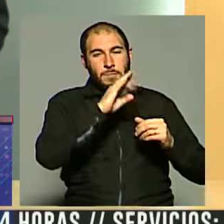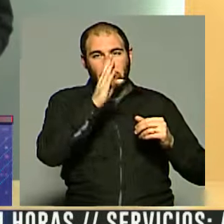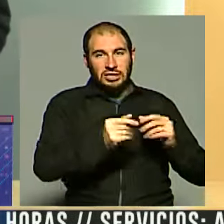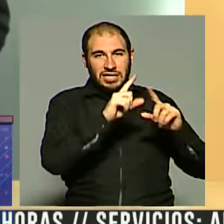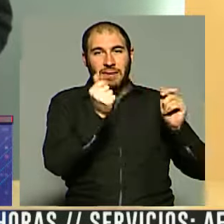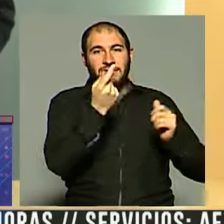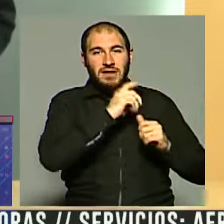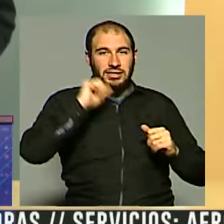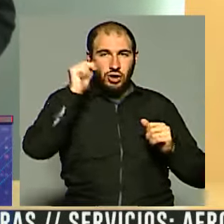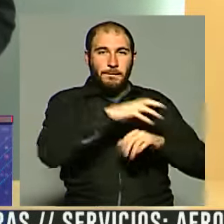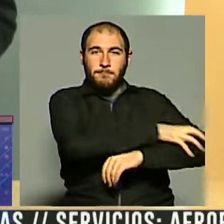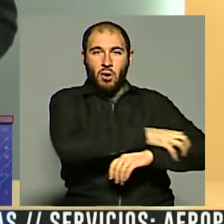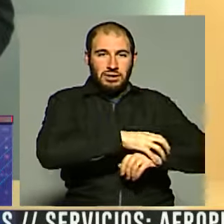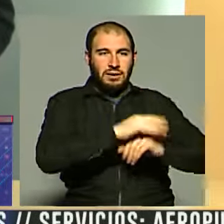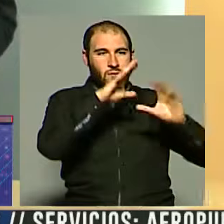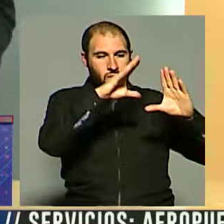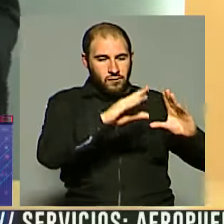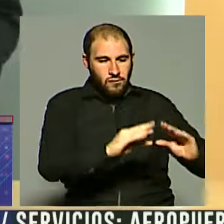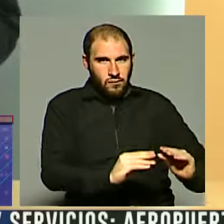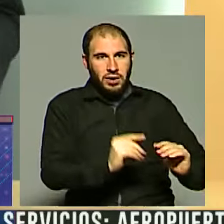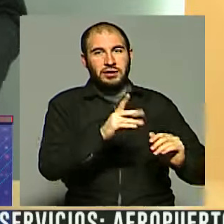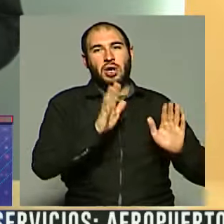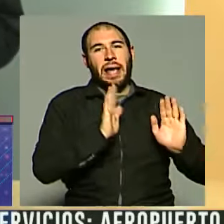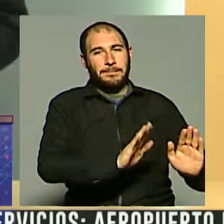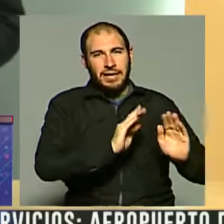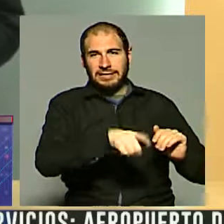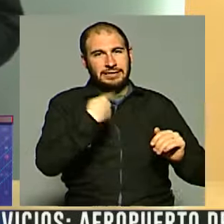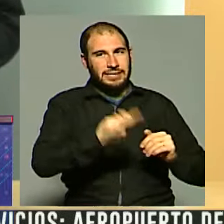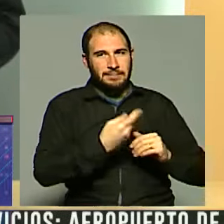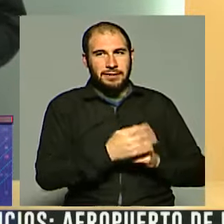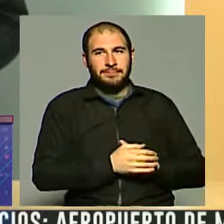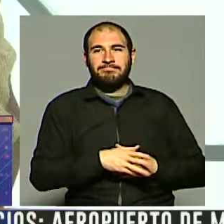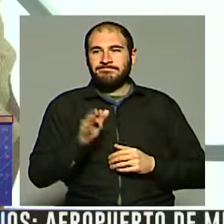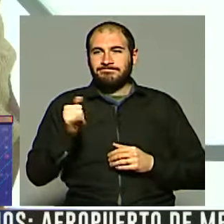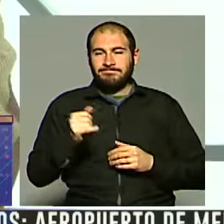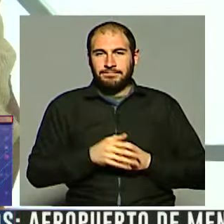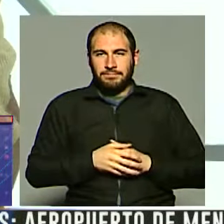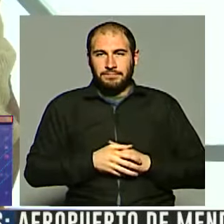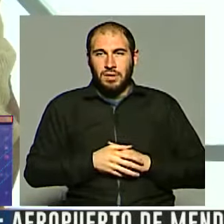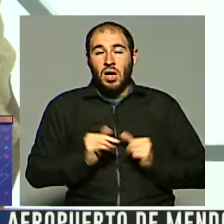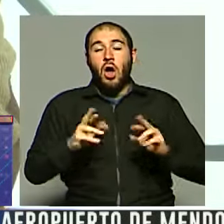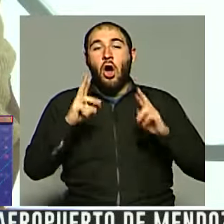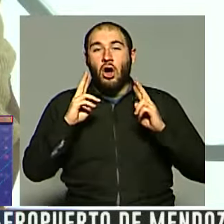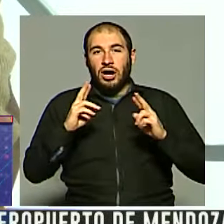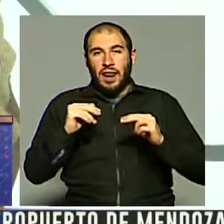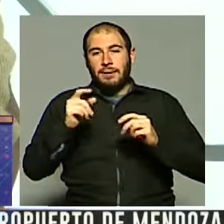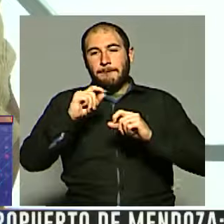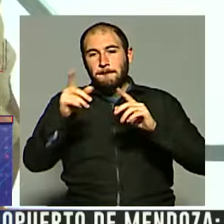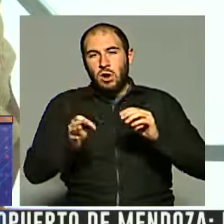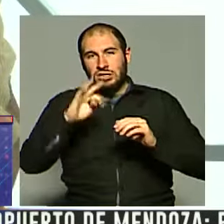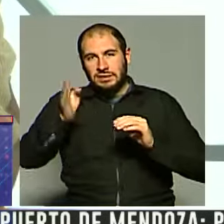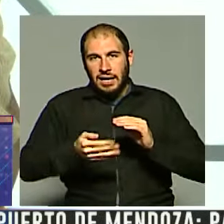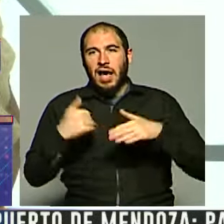tema de inflación y pobreza, empiezan a bajar. Es la esperanza que siempre tenemos, José. Sí, la verdad que ojalá sean indicadores mucho